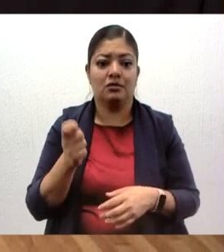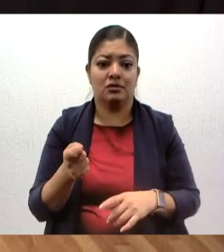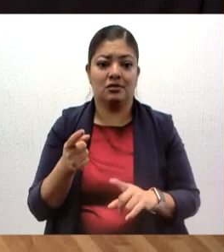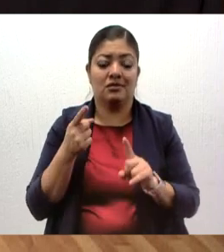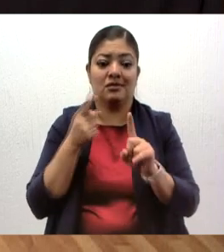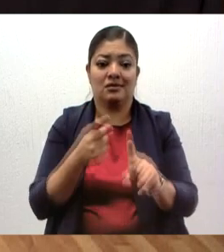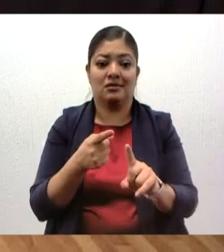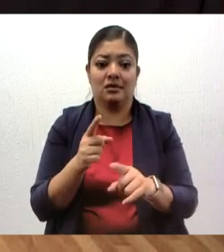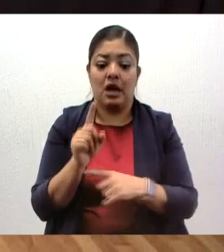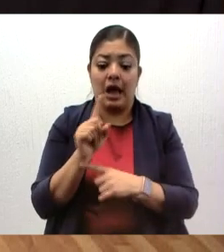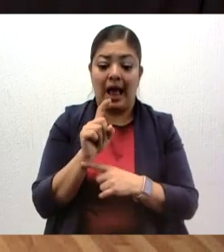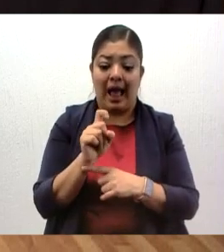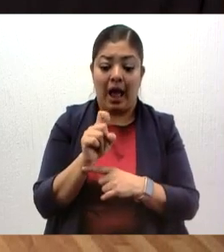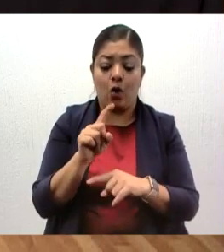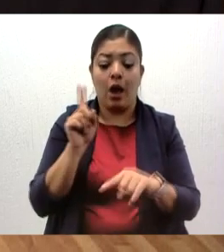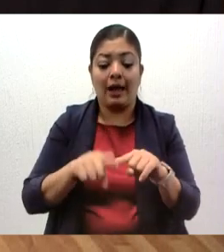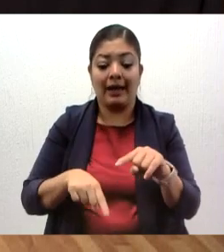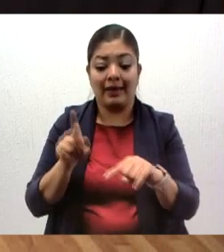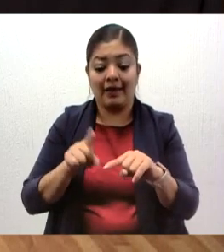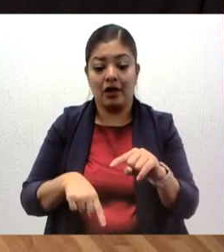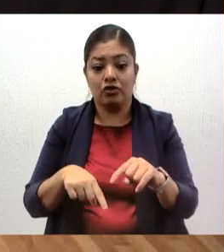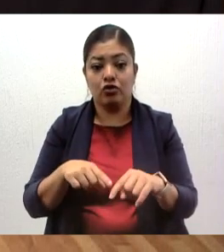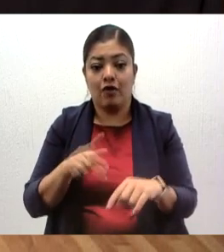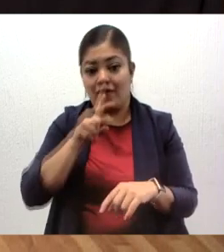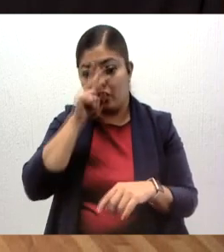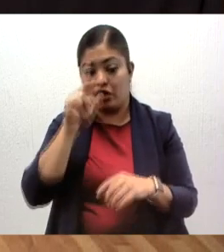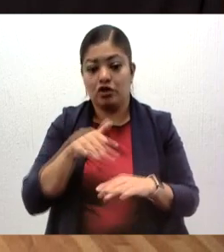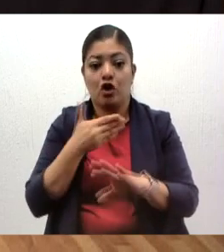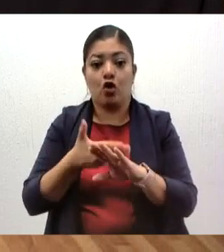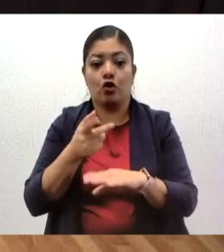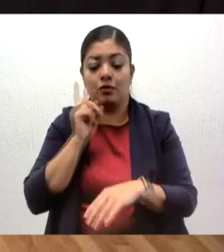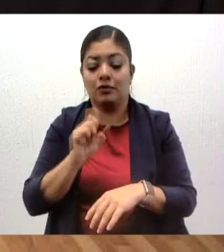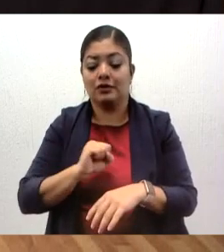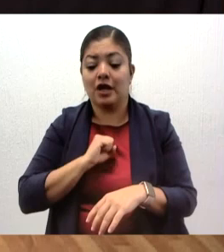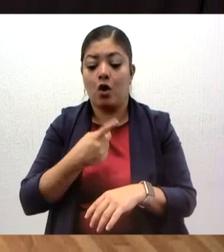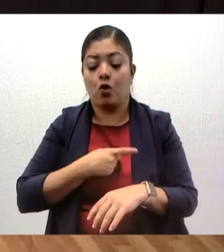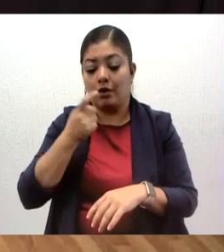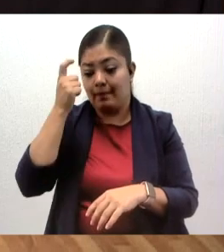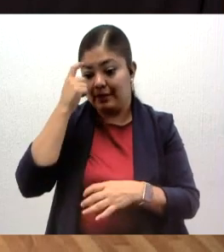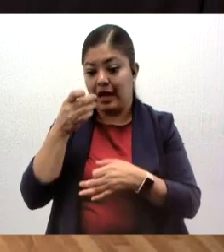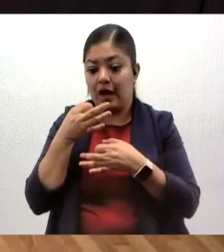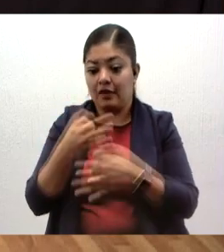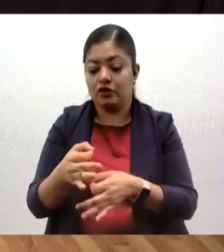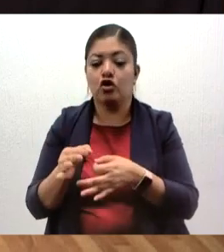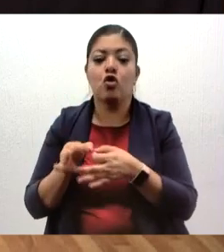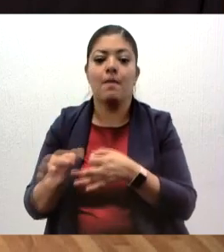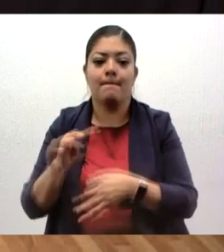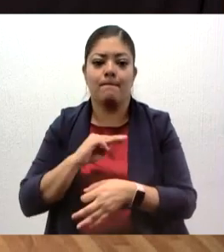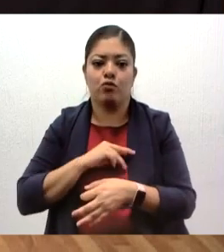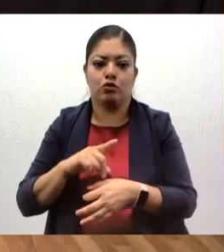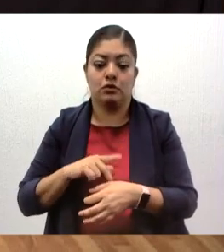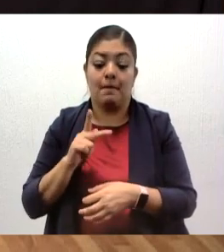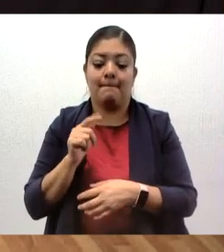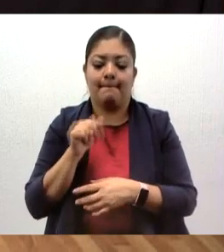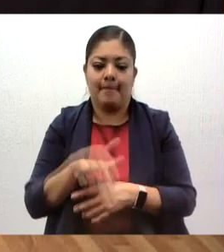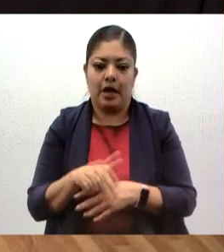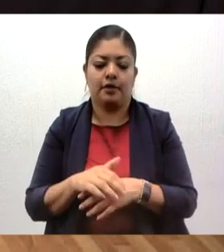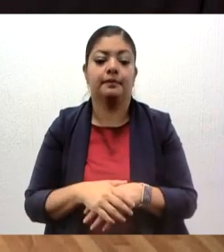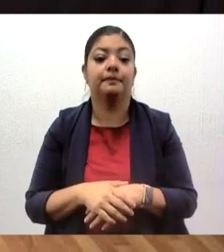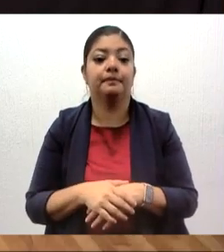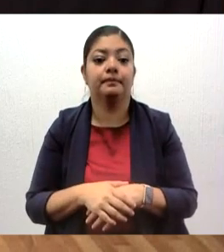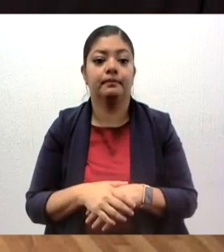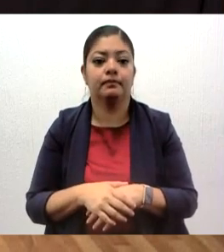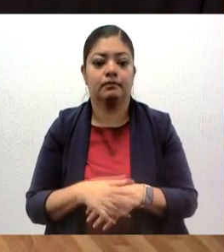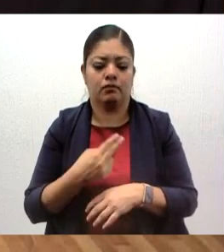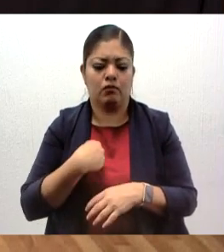erradicación de violencia contra las mujeres Salud Mental y adicciones los municipios de parte del pan y nuestra virtud